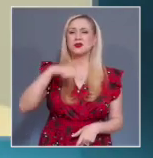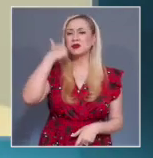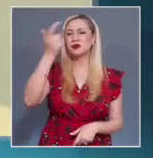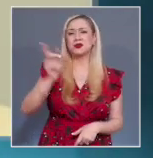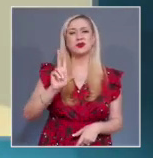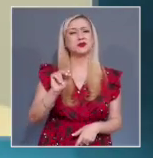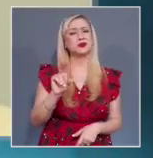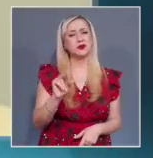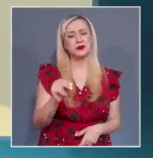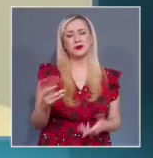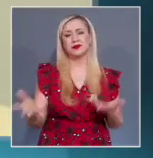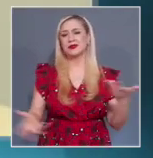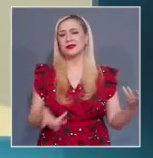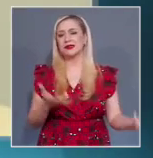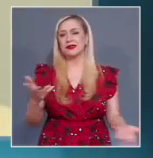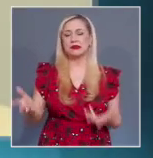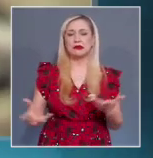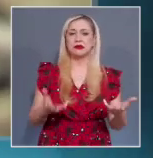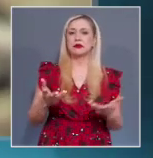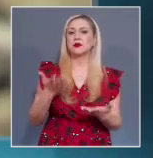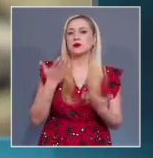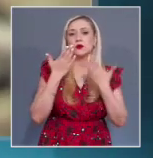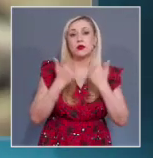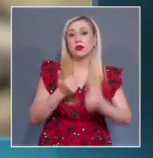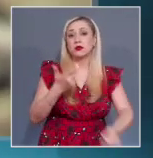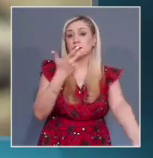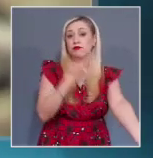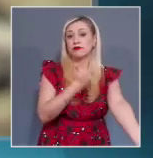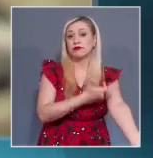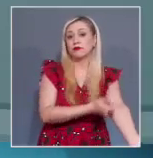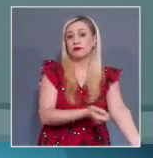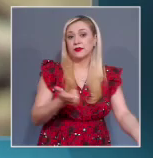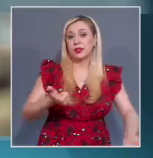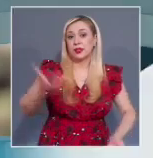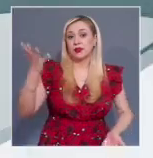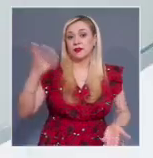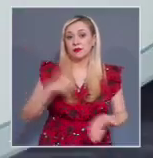Para el canal del Poder Judicial de la Federación, Héctor García Mejía.